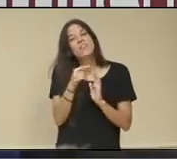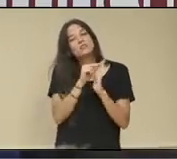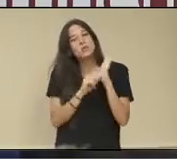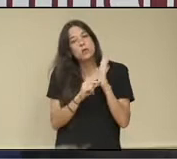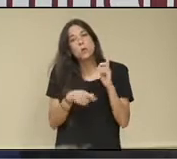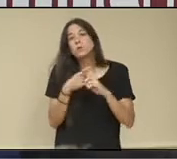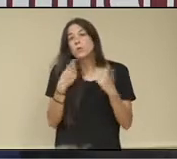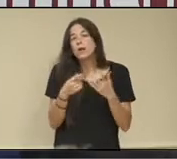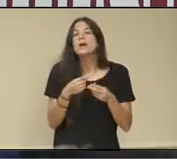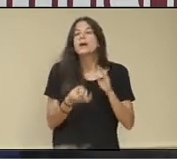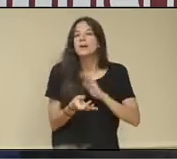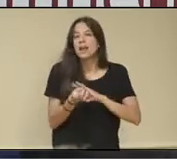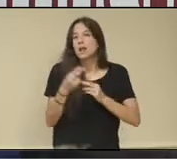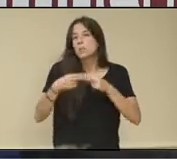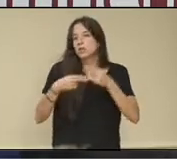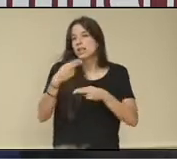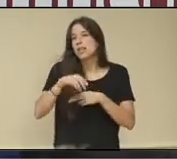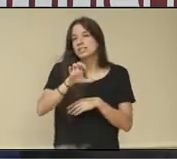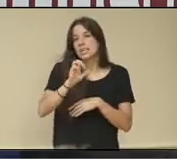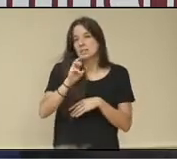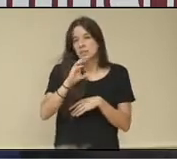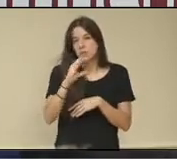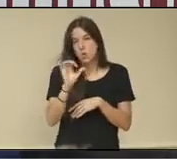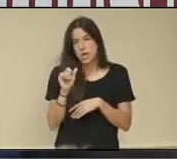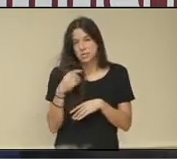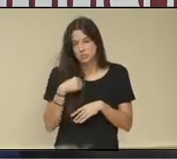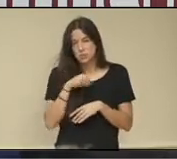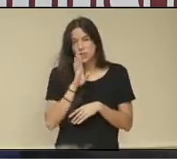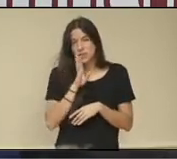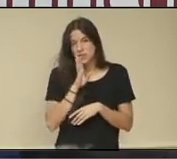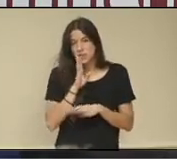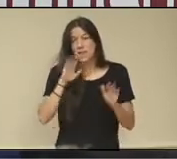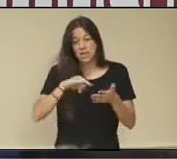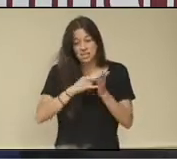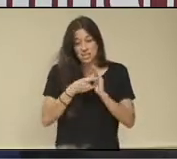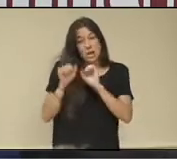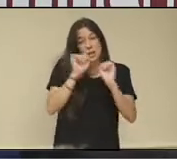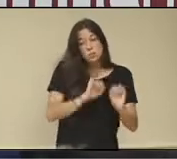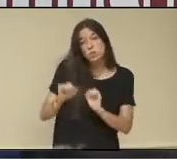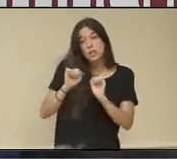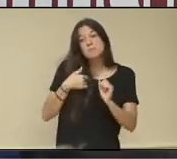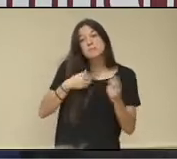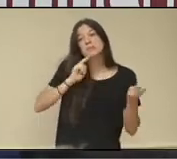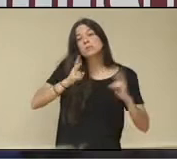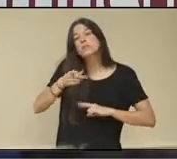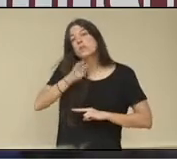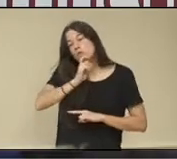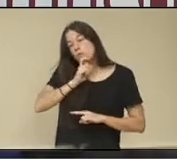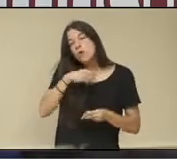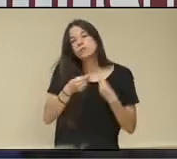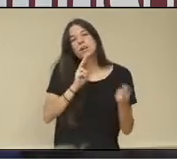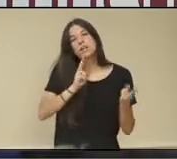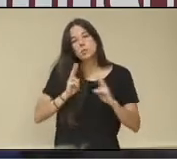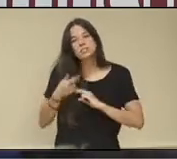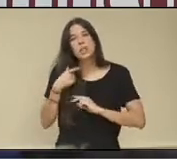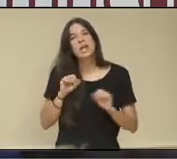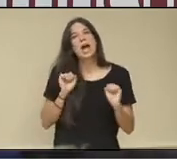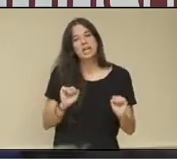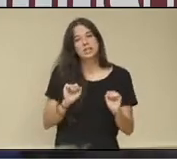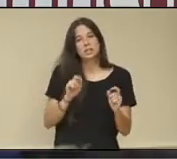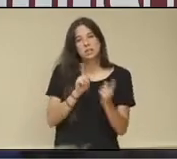las espículas. Y nuestro sistema inmune responde dando una respuesta de anticuerpos, una respuesta